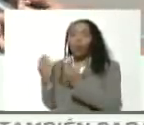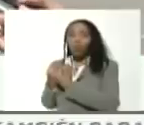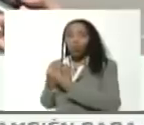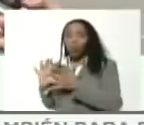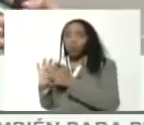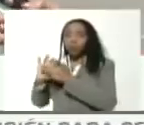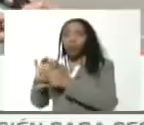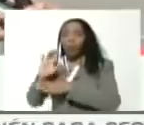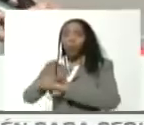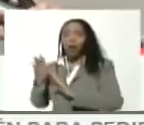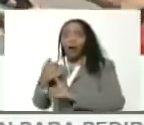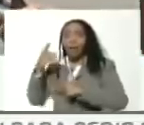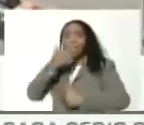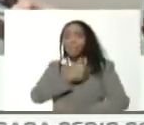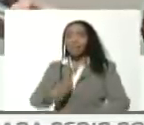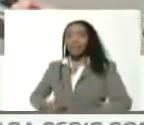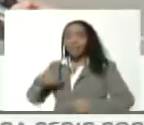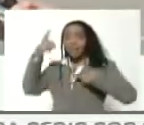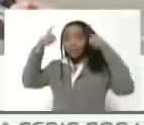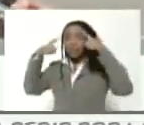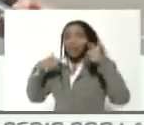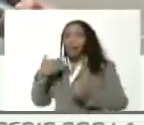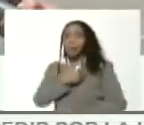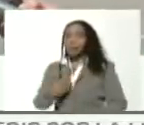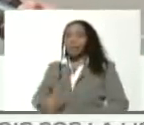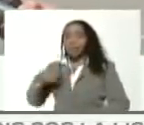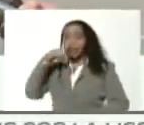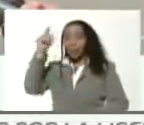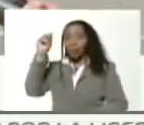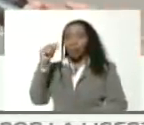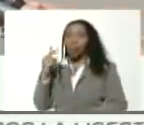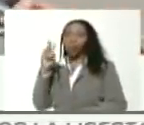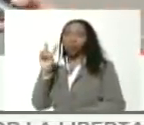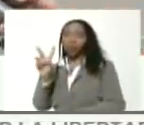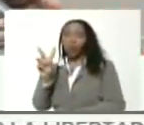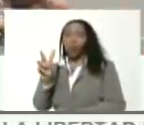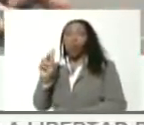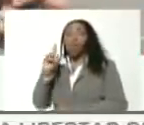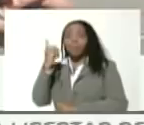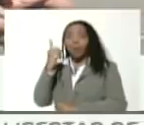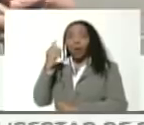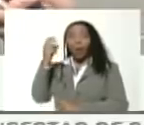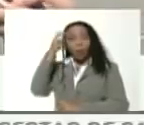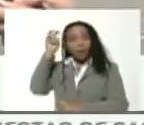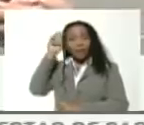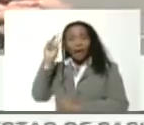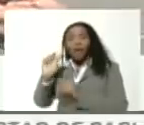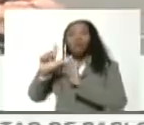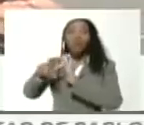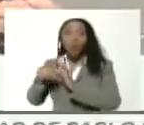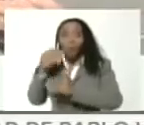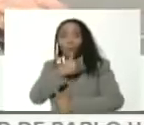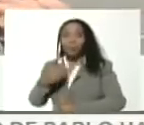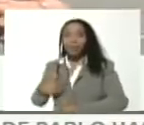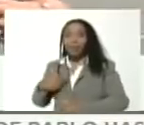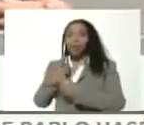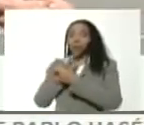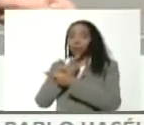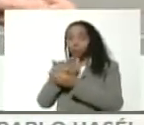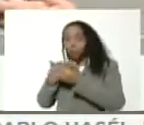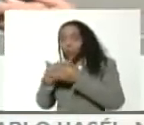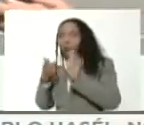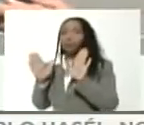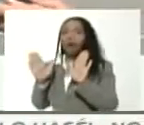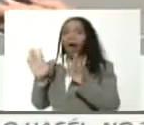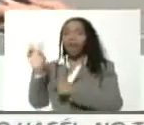el comandante Hugo Chávez, el presidente Nicolás Maduro como canciller y luego como presidente, diversificaron y abrieron el mundo a